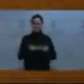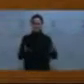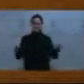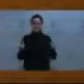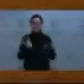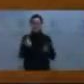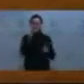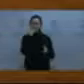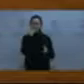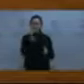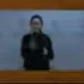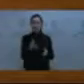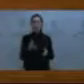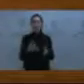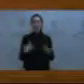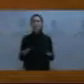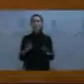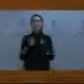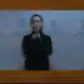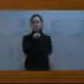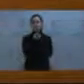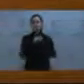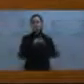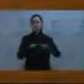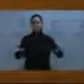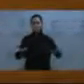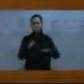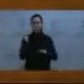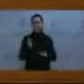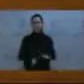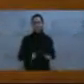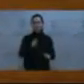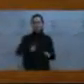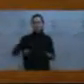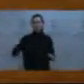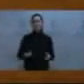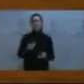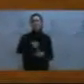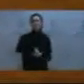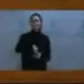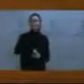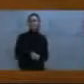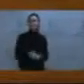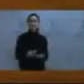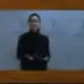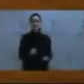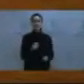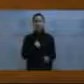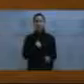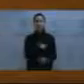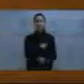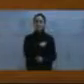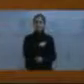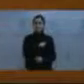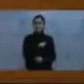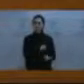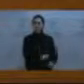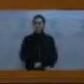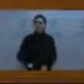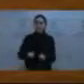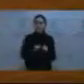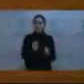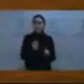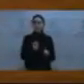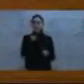mejorada también se extenderá a todos los profesionales que trabajan en él, porque espero que no defienda, o estoy seguro